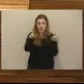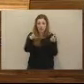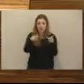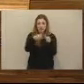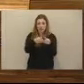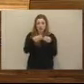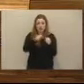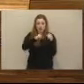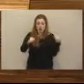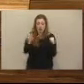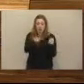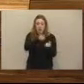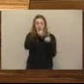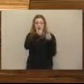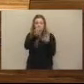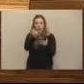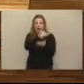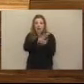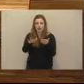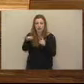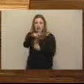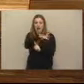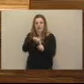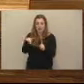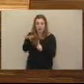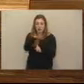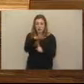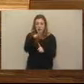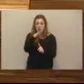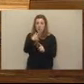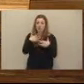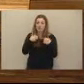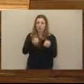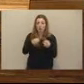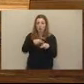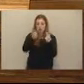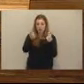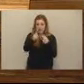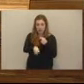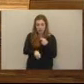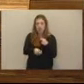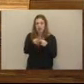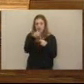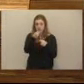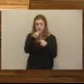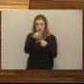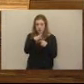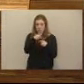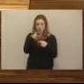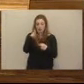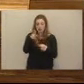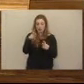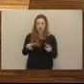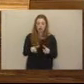hay que trasladarlo a las garantías ambientales, las de salubridad pública y de los alimentos, las de los derechos